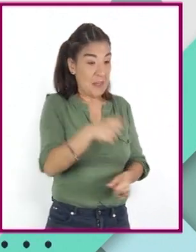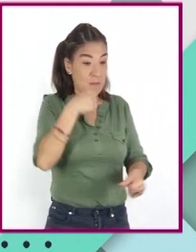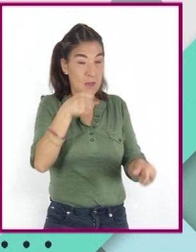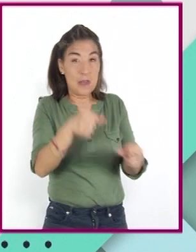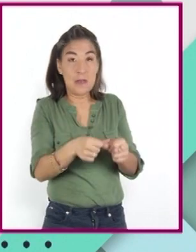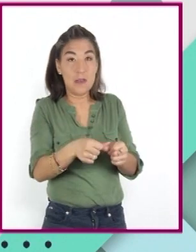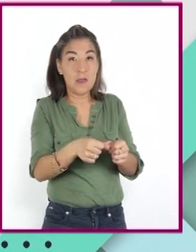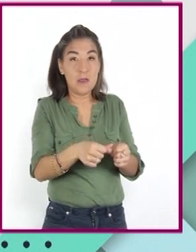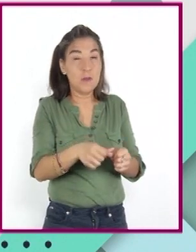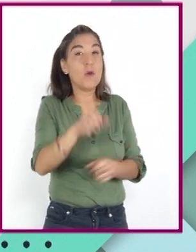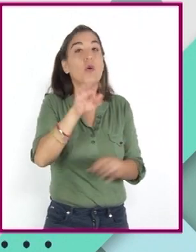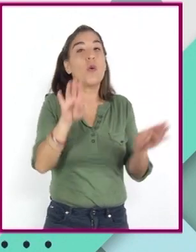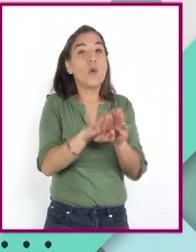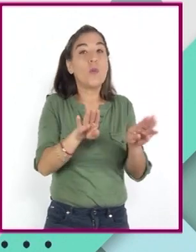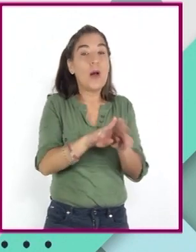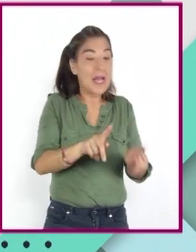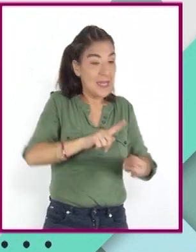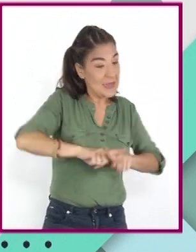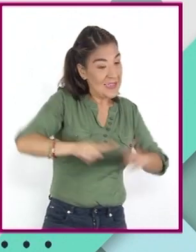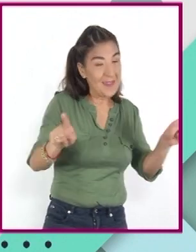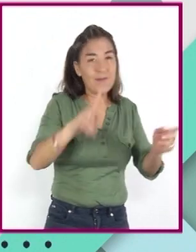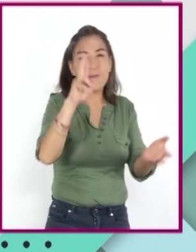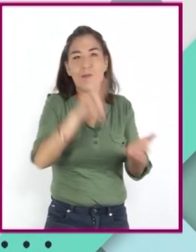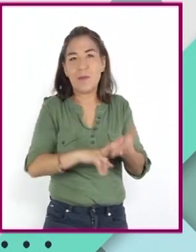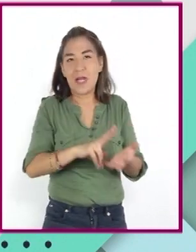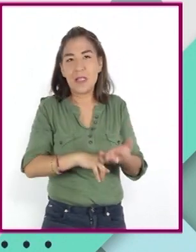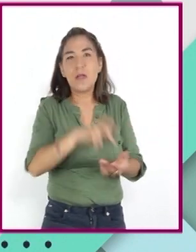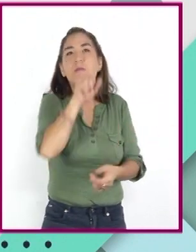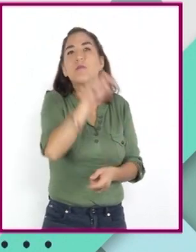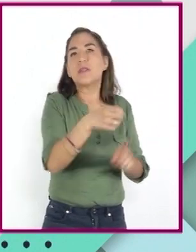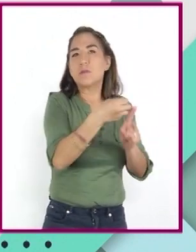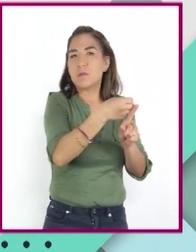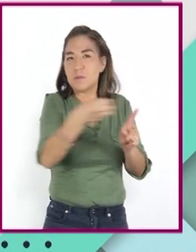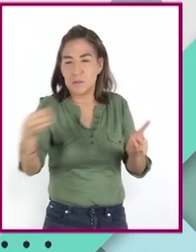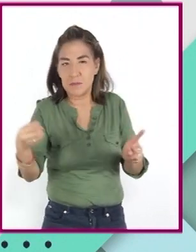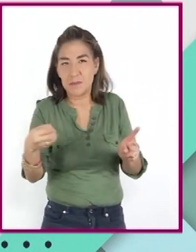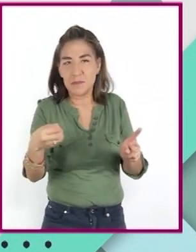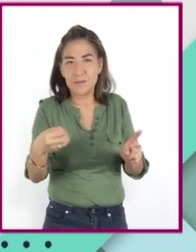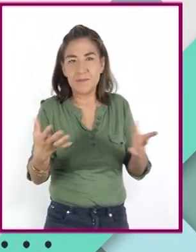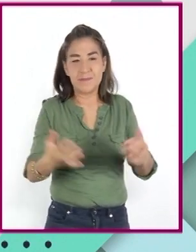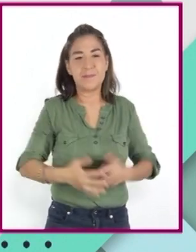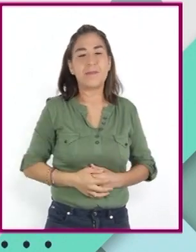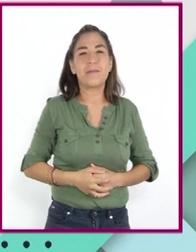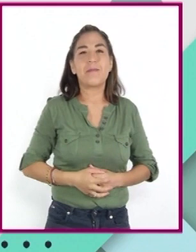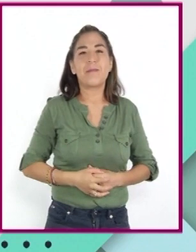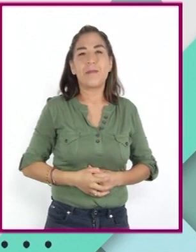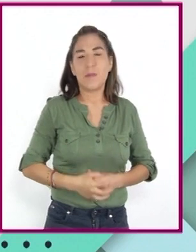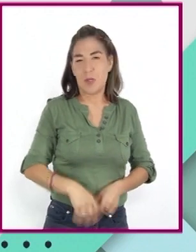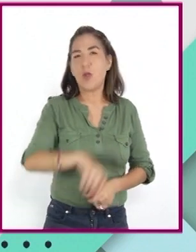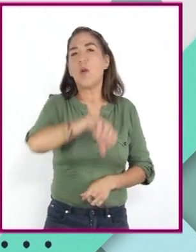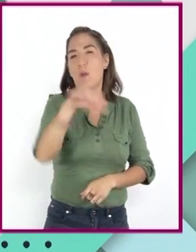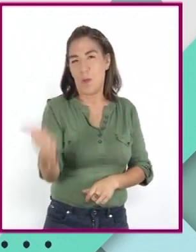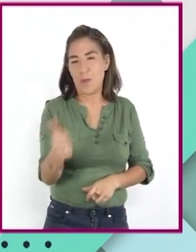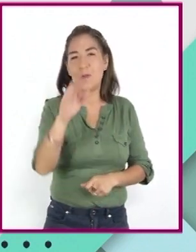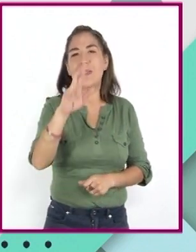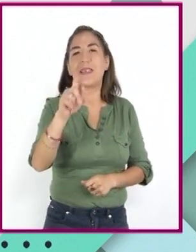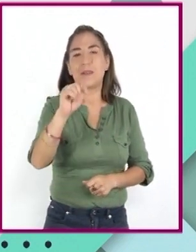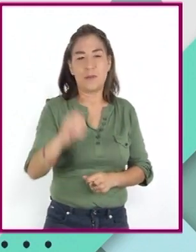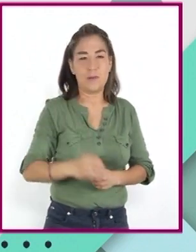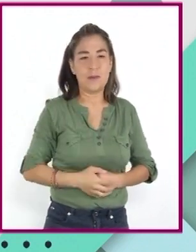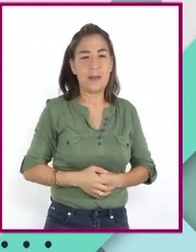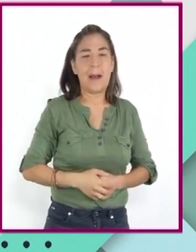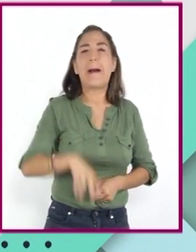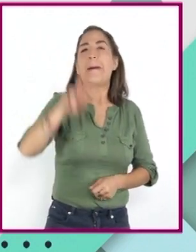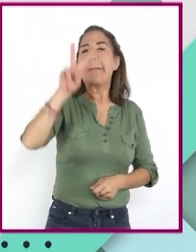no puede adquirir diferentes valores en la misma expresión. Vamos al siguiente reto.